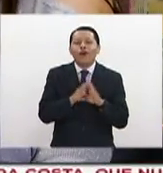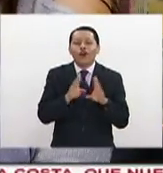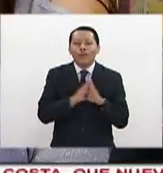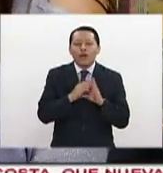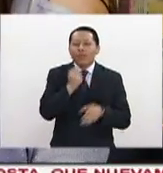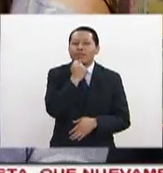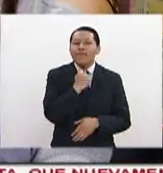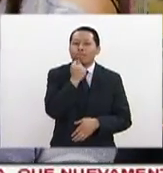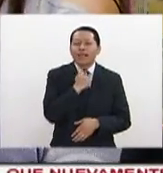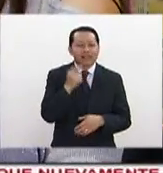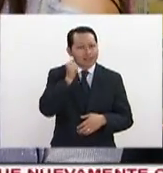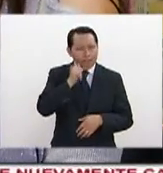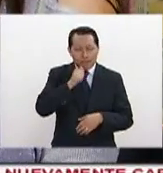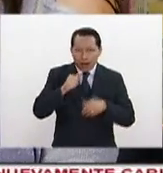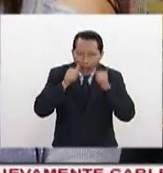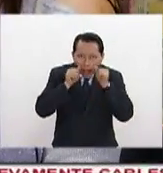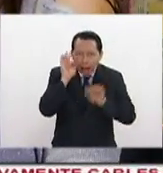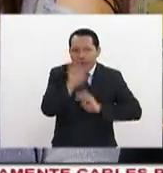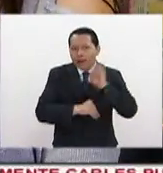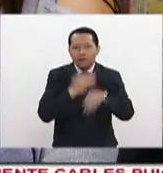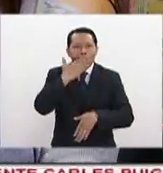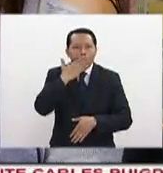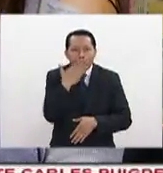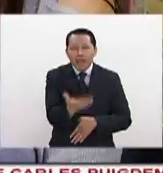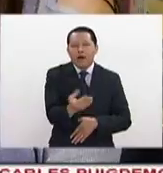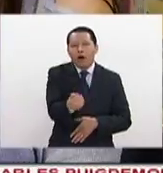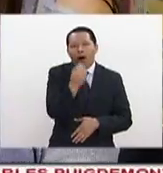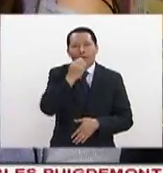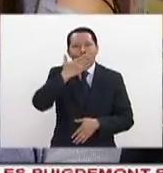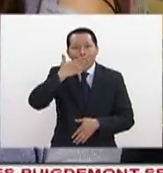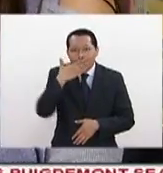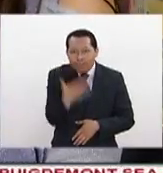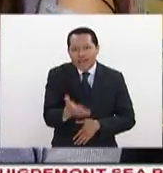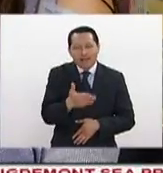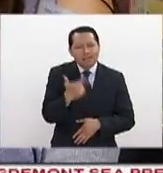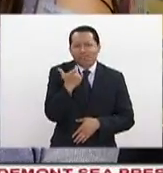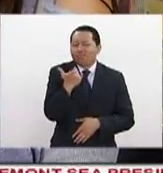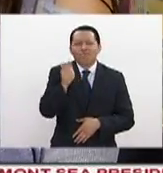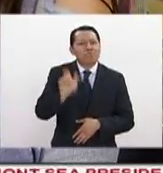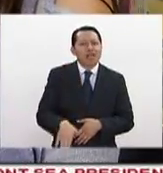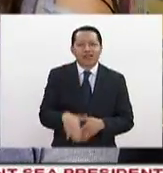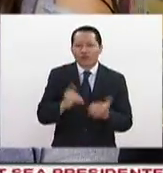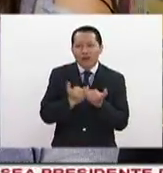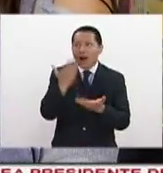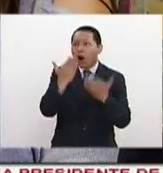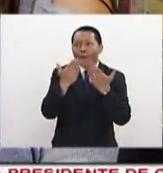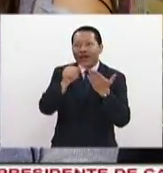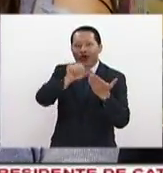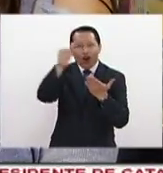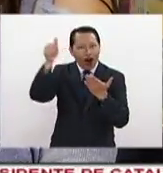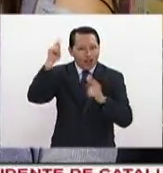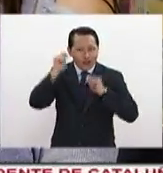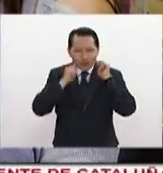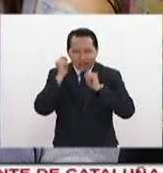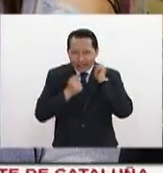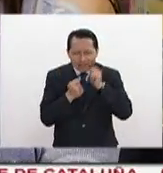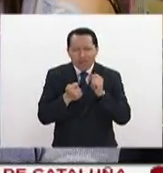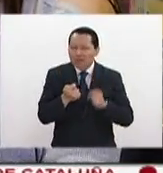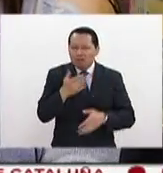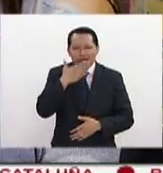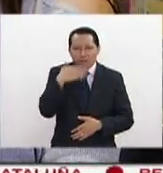los atienden muy bien, los vamos a atender muy bien, se come muy bien, es bastante accesible económicamente comparado con otros destinos turísticos.